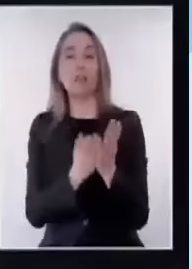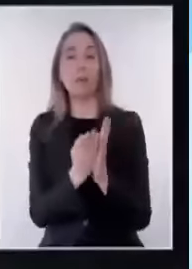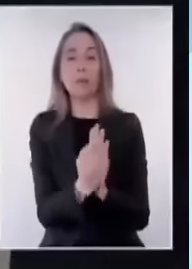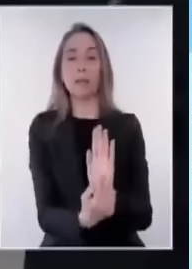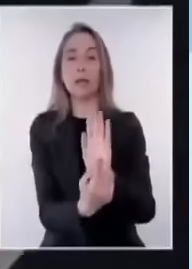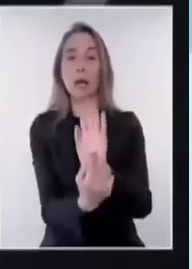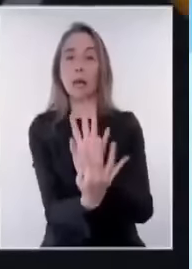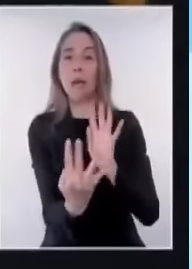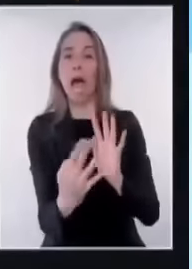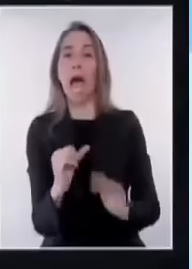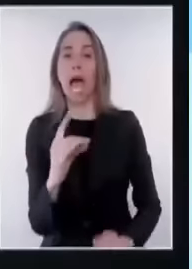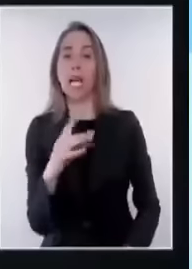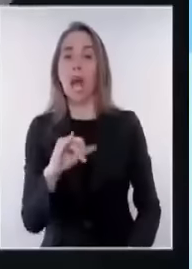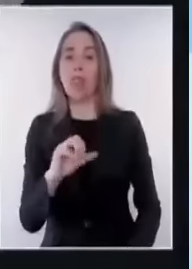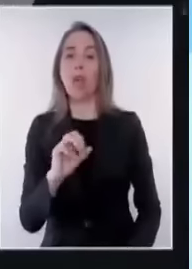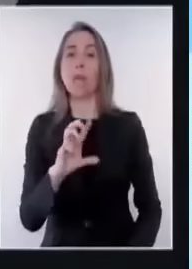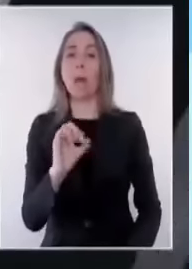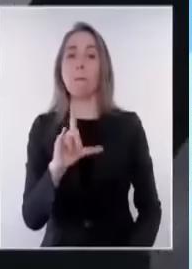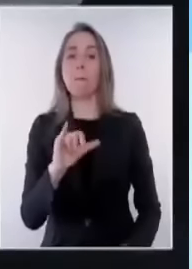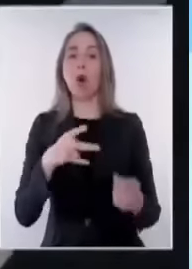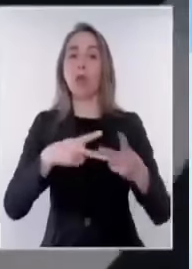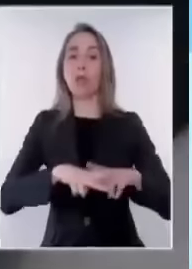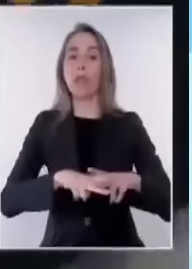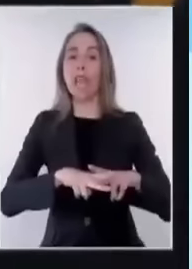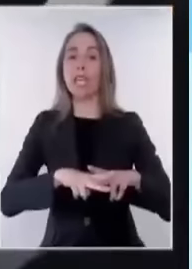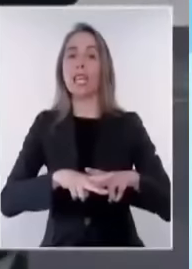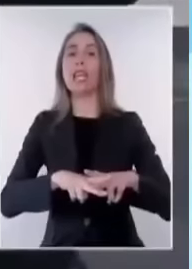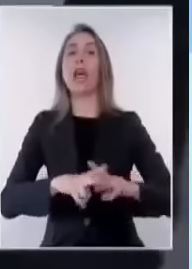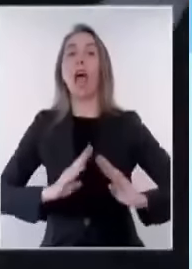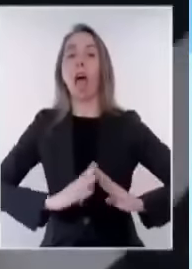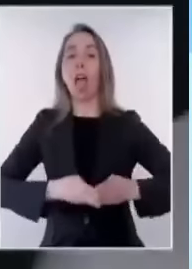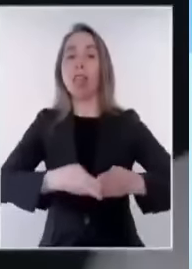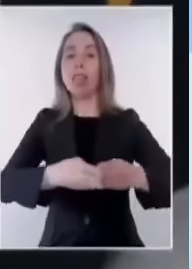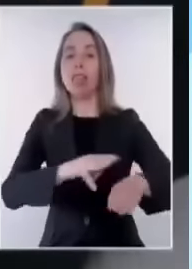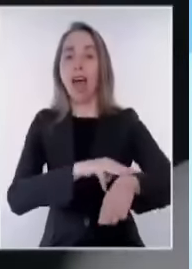Presentación, la Academia Politécnica Naval.